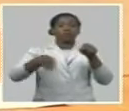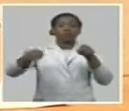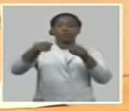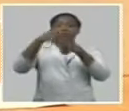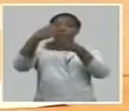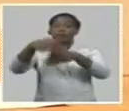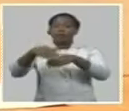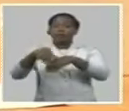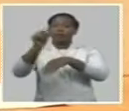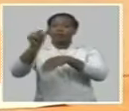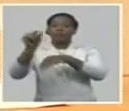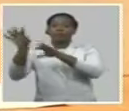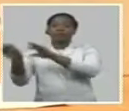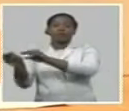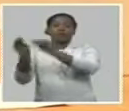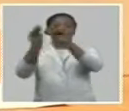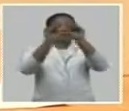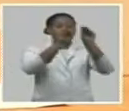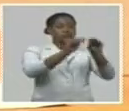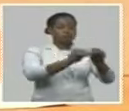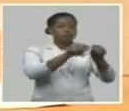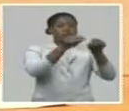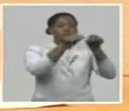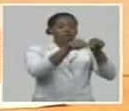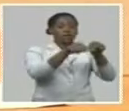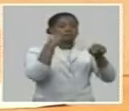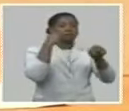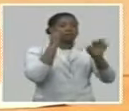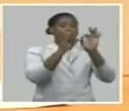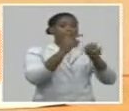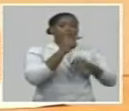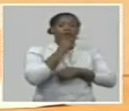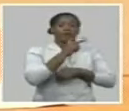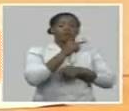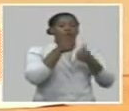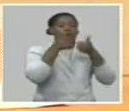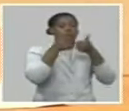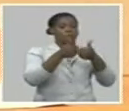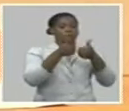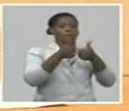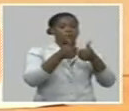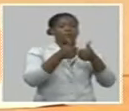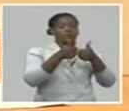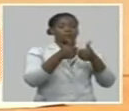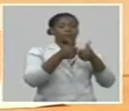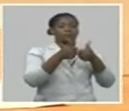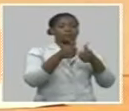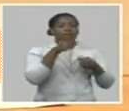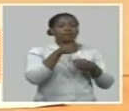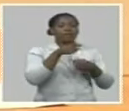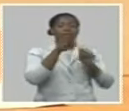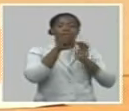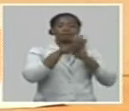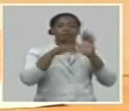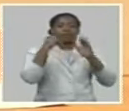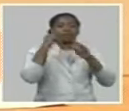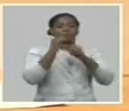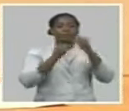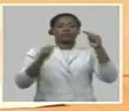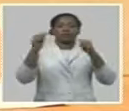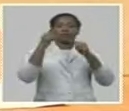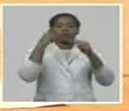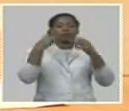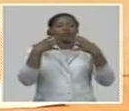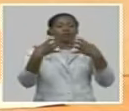están en nuestras calles que sabemos que debemos llevarla al centro para darle atención y la protección adecuada pienso que es una medida importante que en las